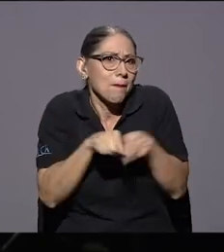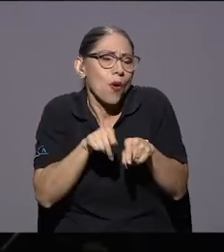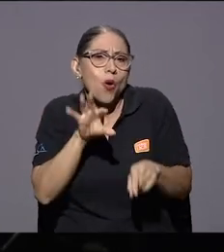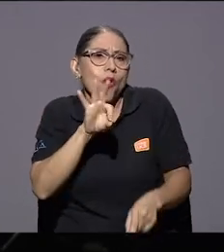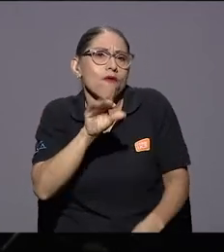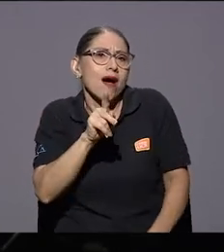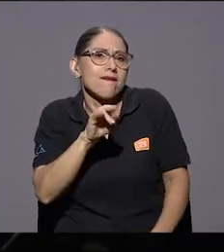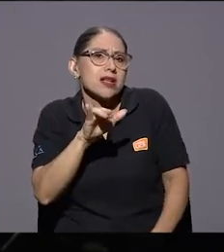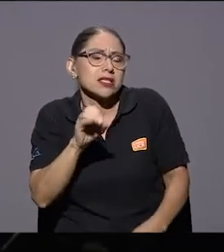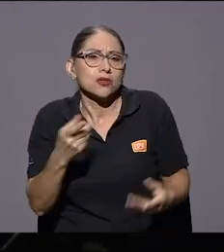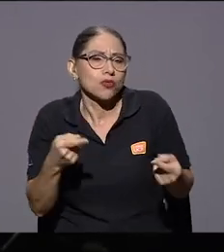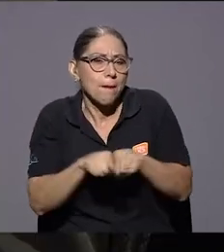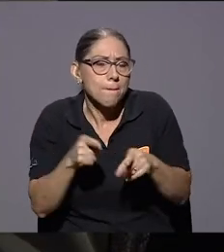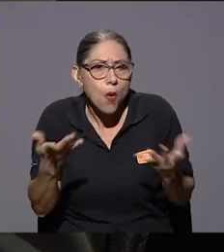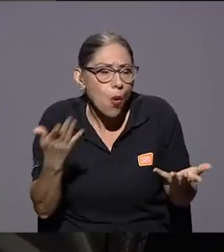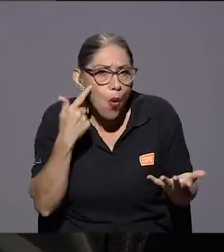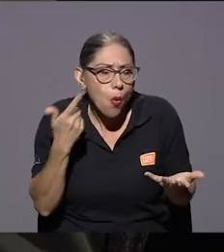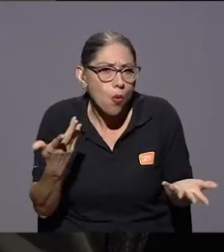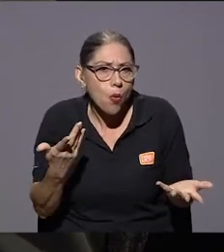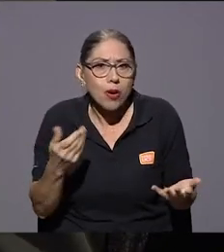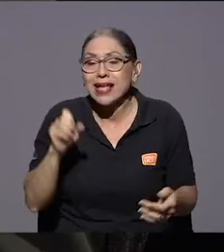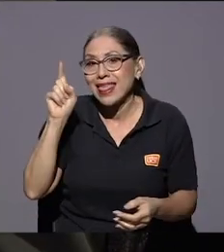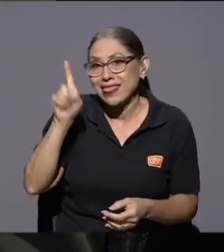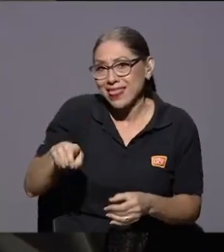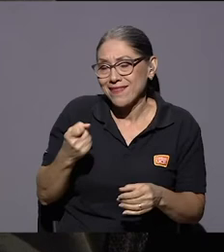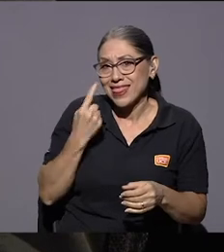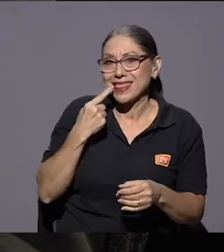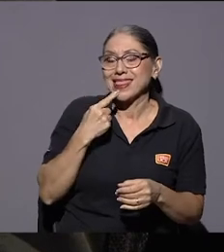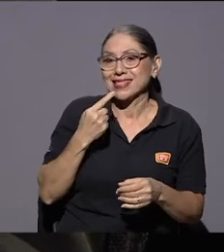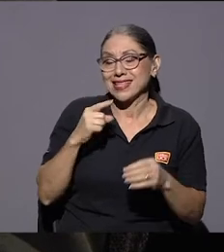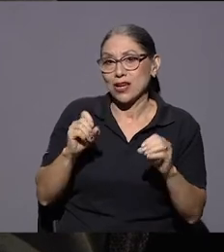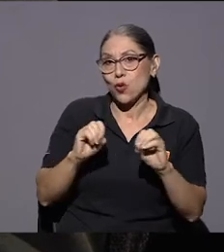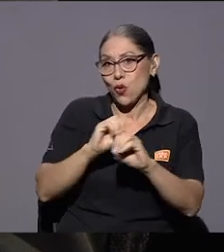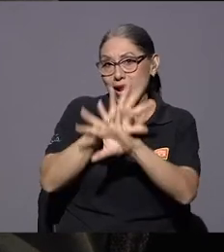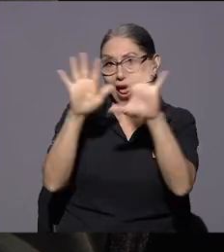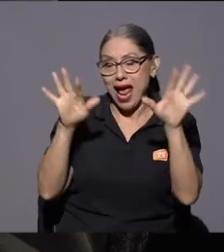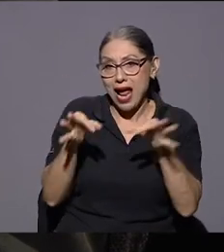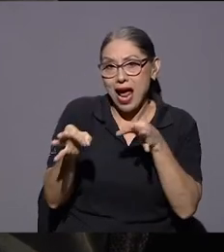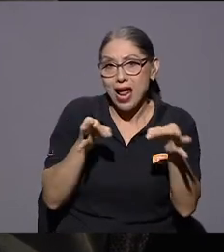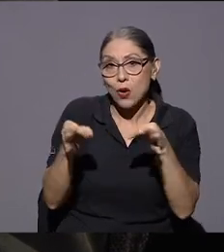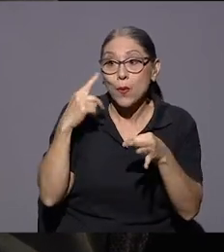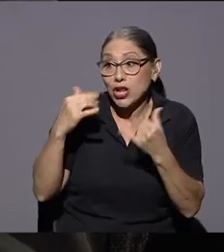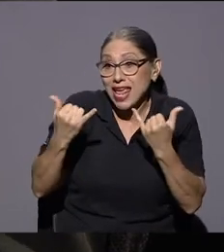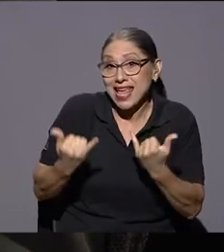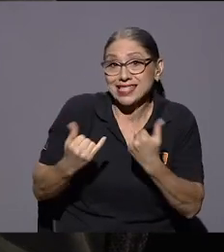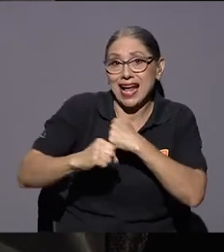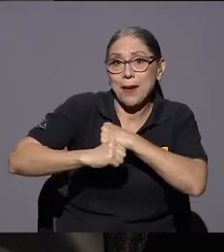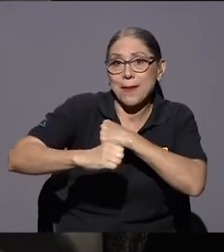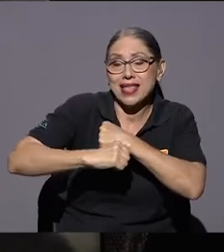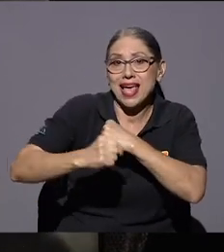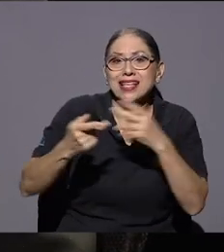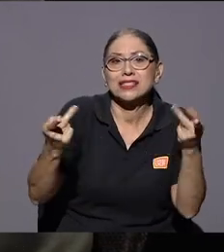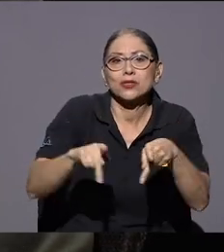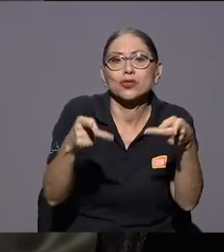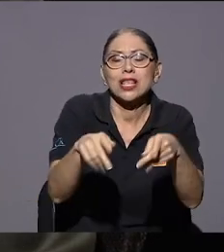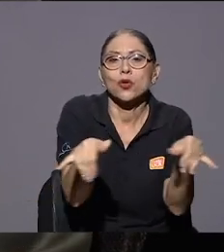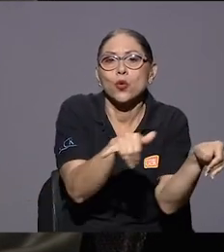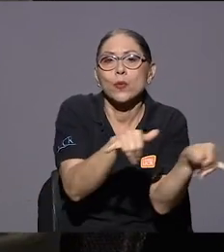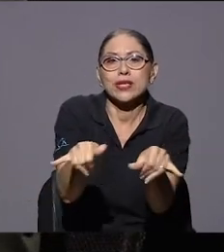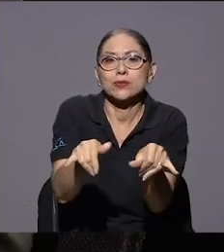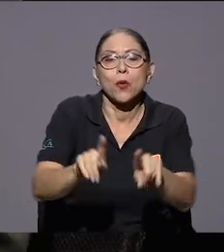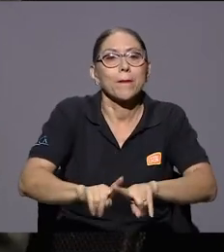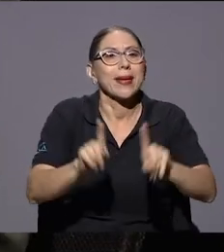que decirlo así de claro, porque en esta campaña está sucediendo lo mismo, solo que en